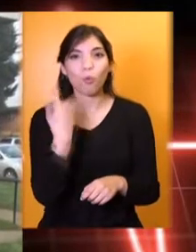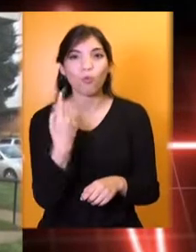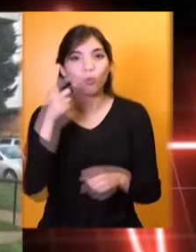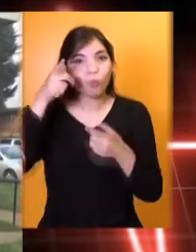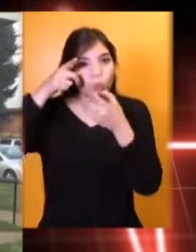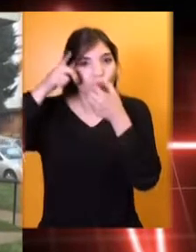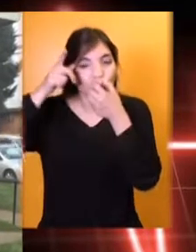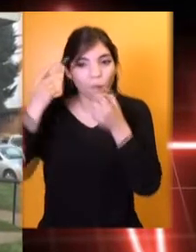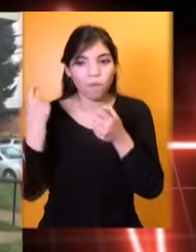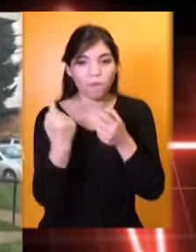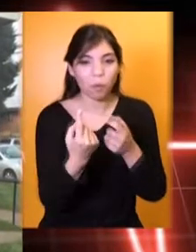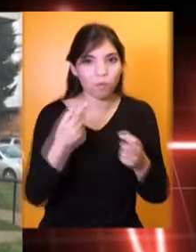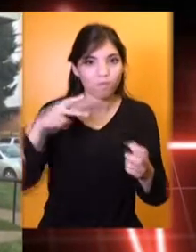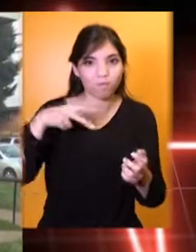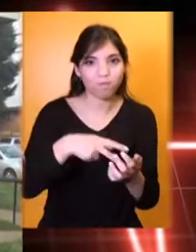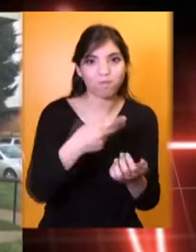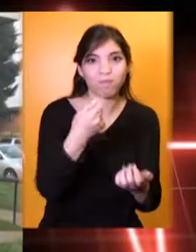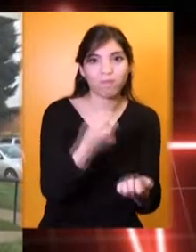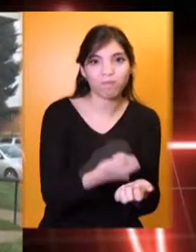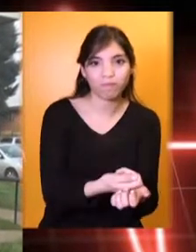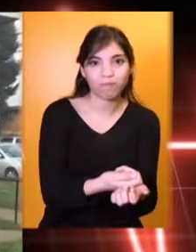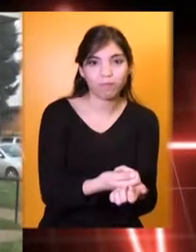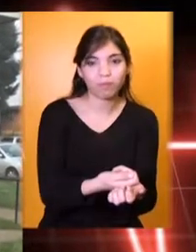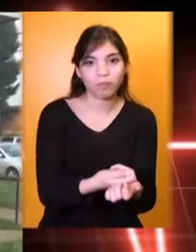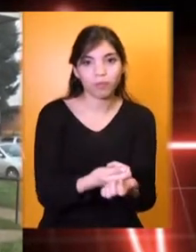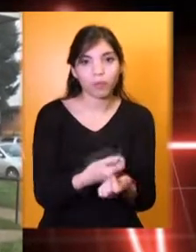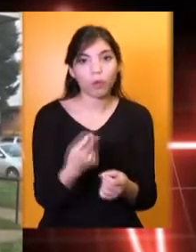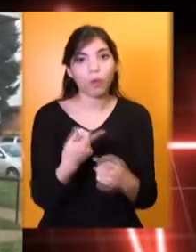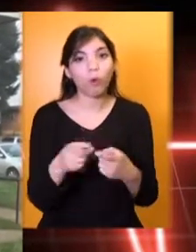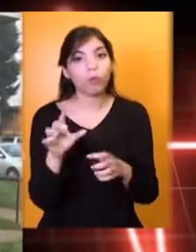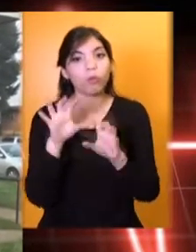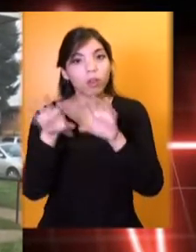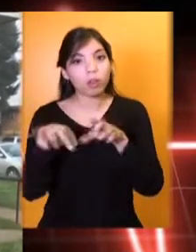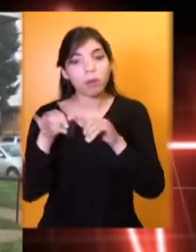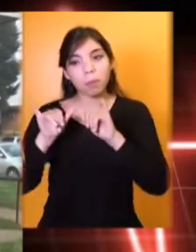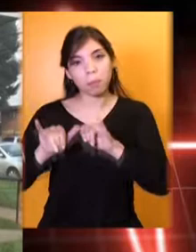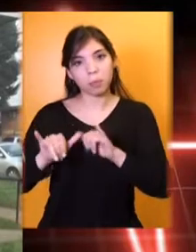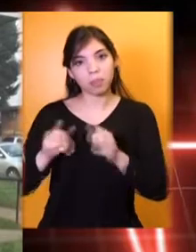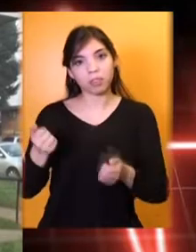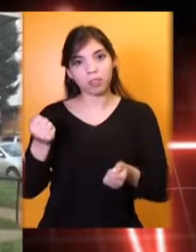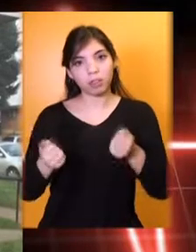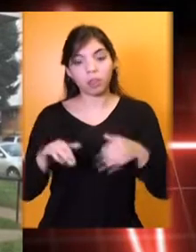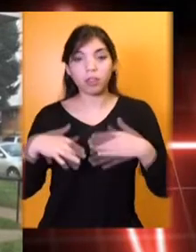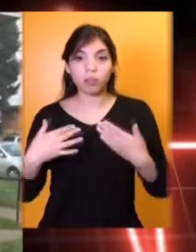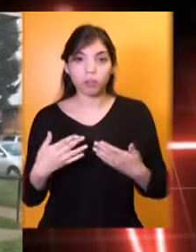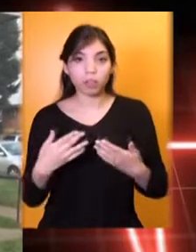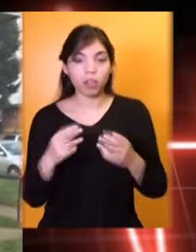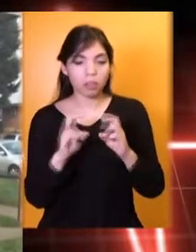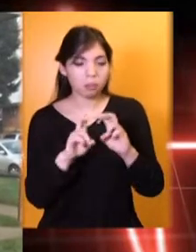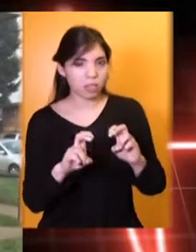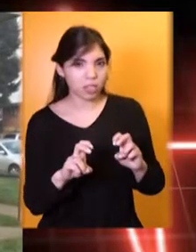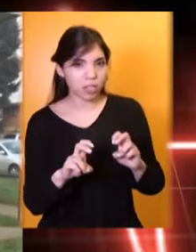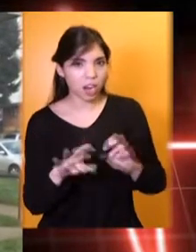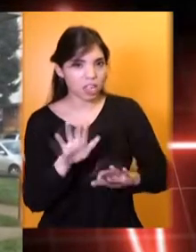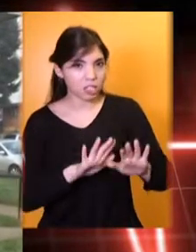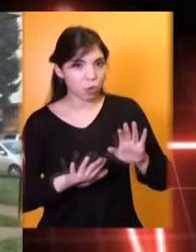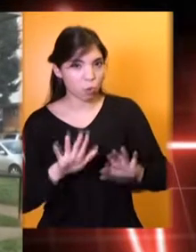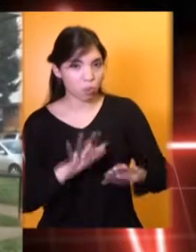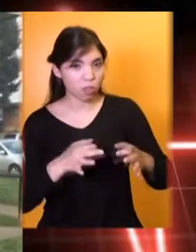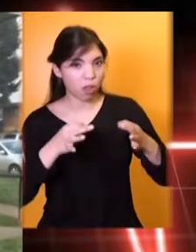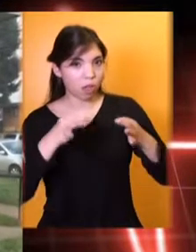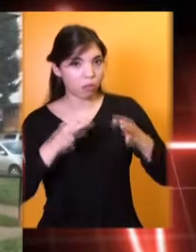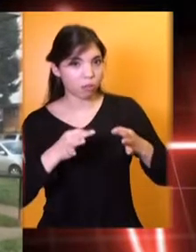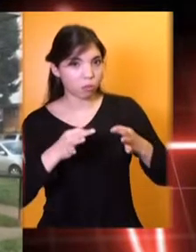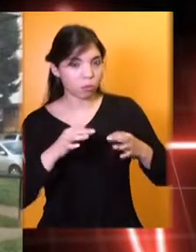lo agrede es el toro. Los demás quedan al interior del camión. Obviamente hay que ver las medidas de seguridad, las